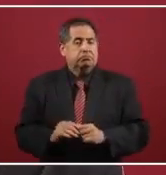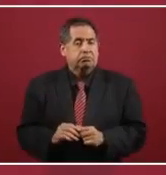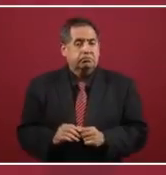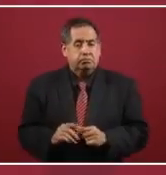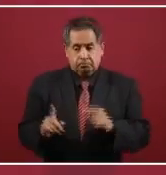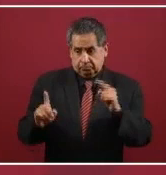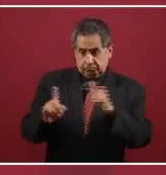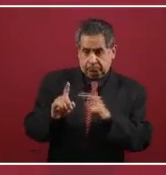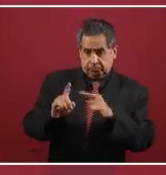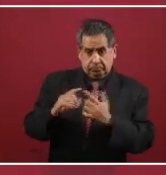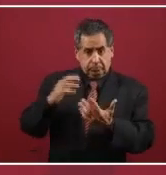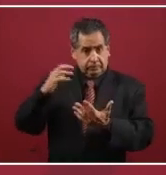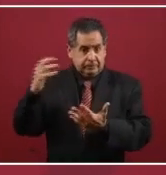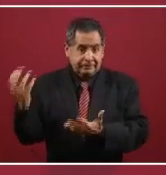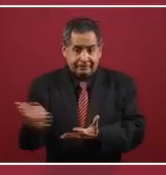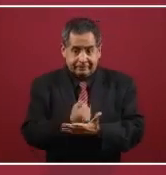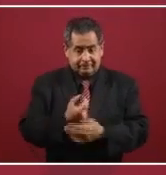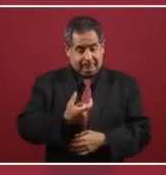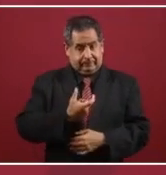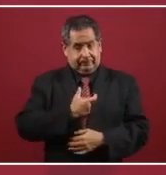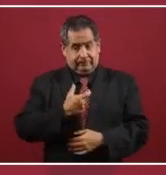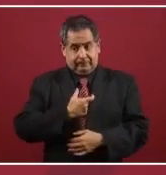hayan obtenido medallas,